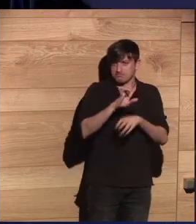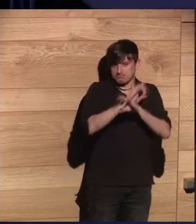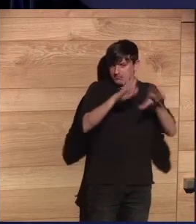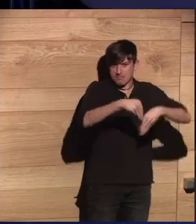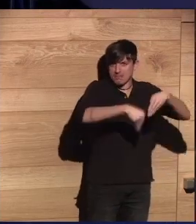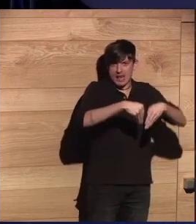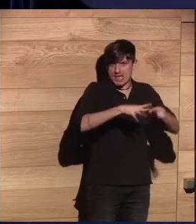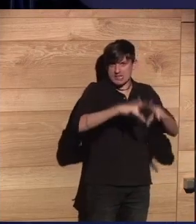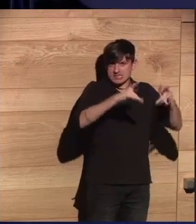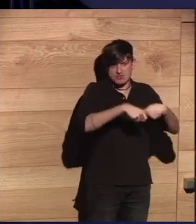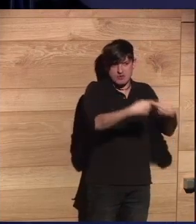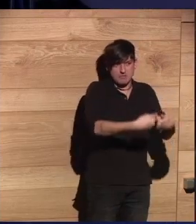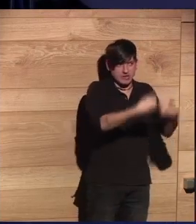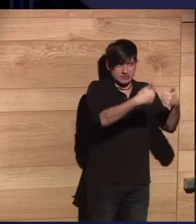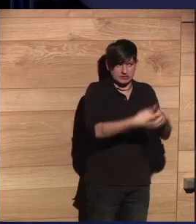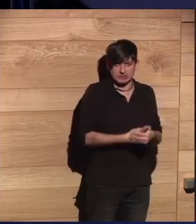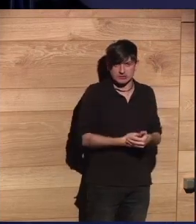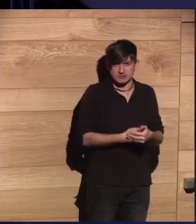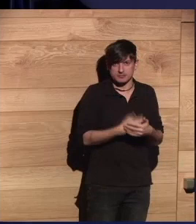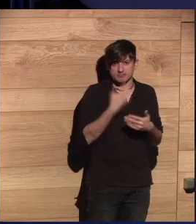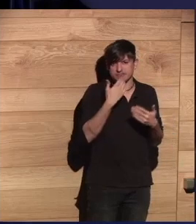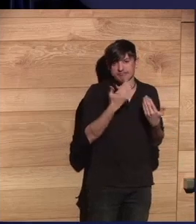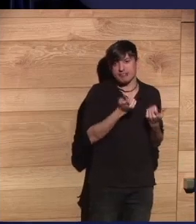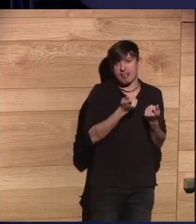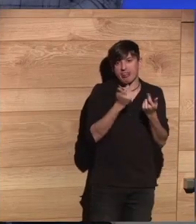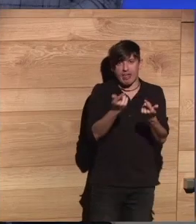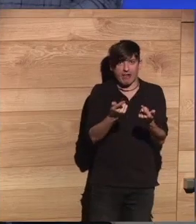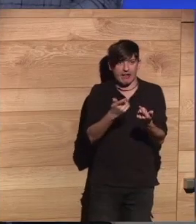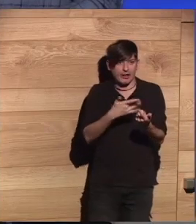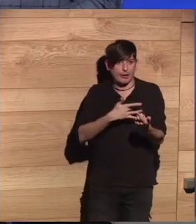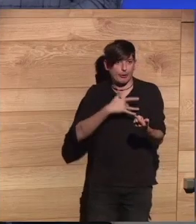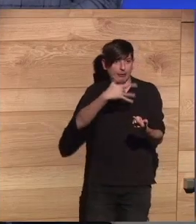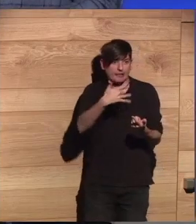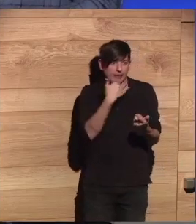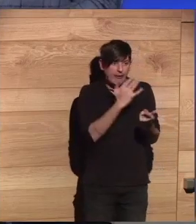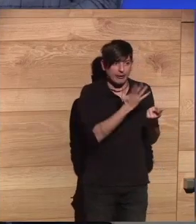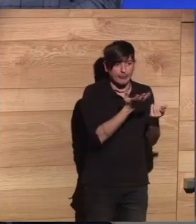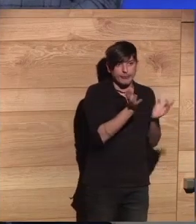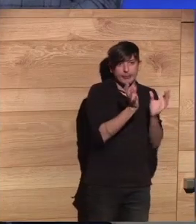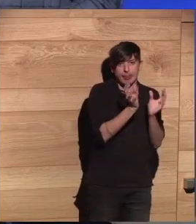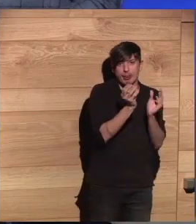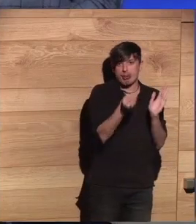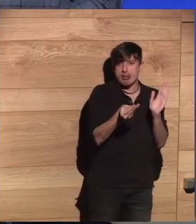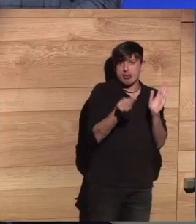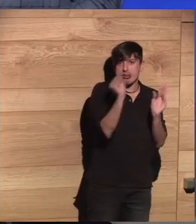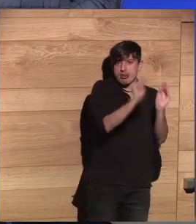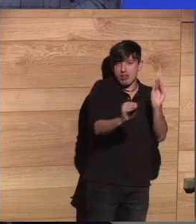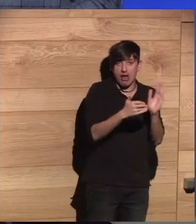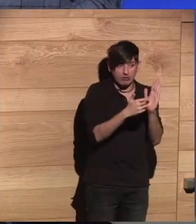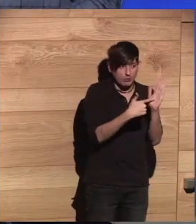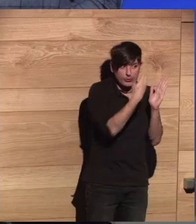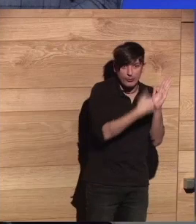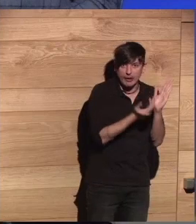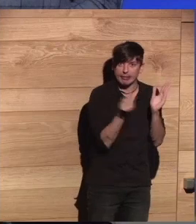ballet, ¿no? Y no hacer concesiones románticas a rubatos que no están escritos, retardandos, que para el ballet